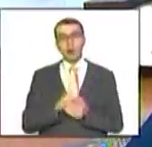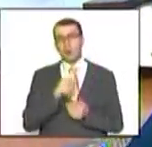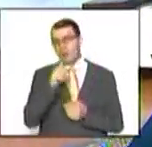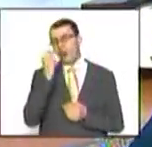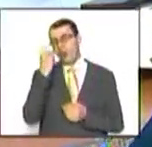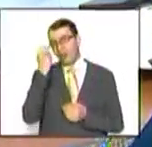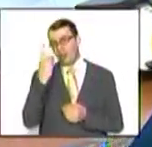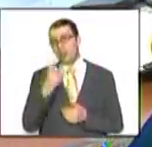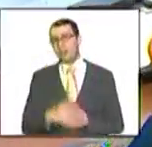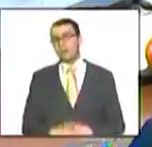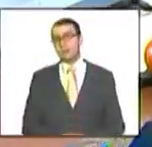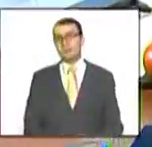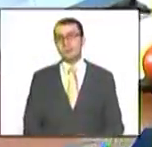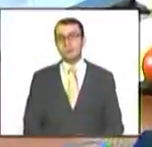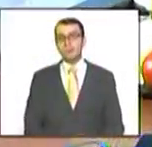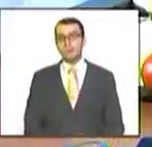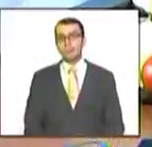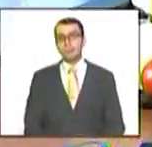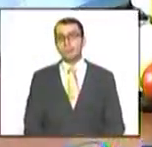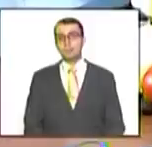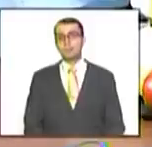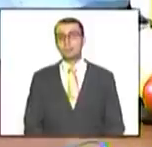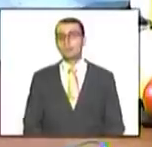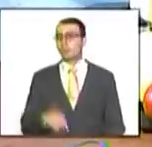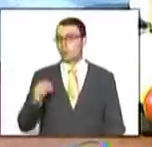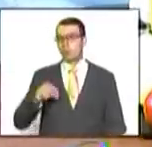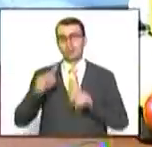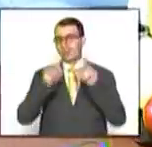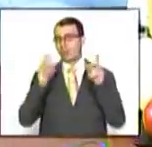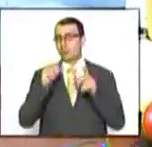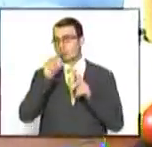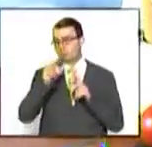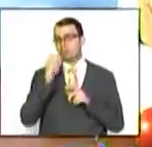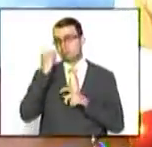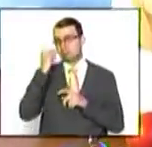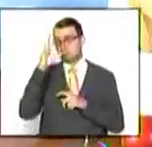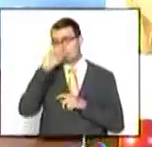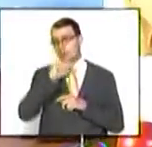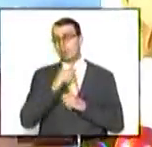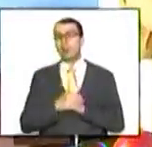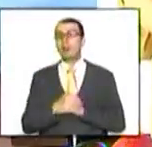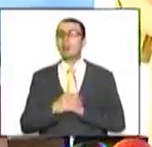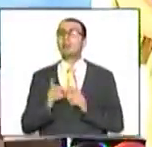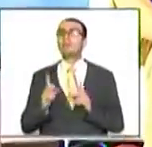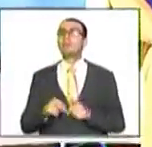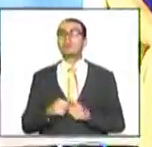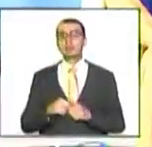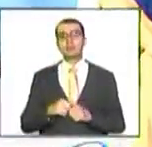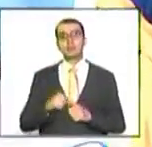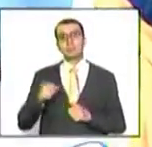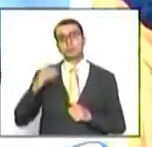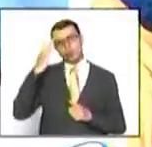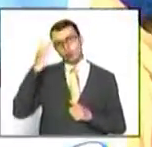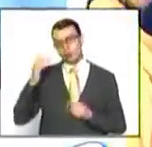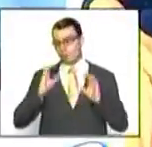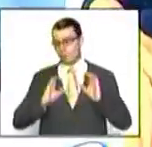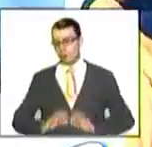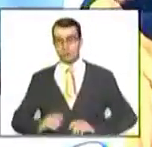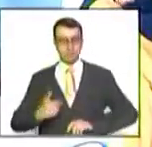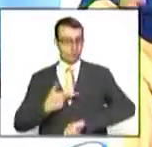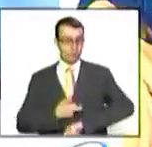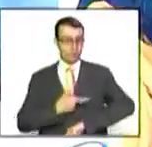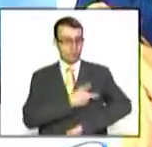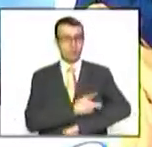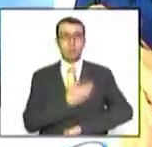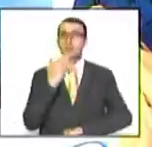entiendan el porqué del tema de hoy y el porqué se puede utilizar prácticamente en todo el cuerpo. Había una imagen